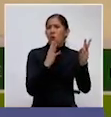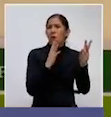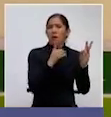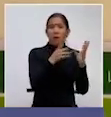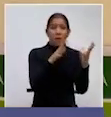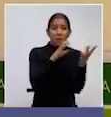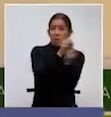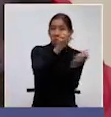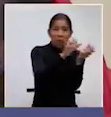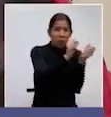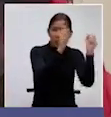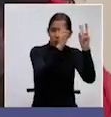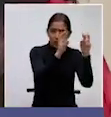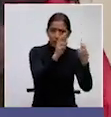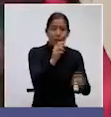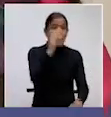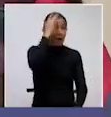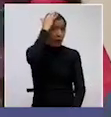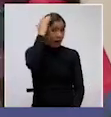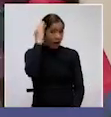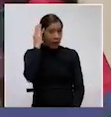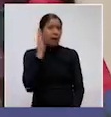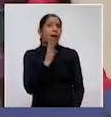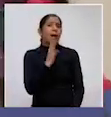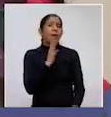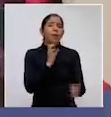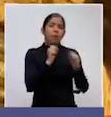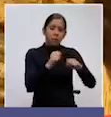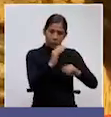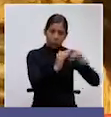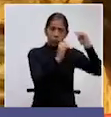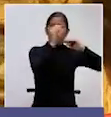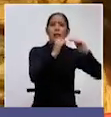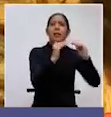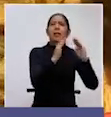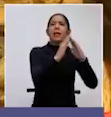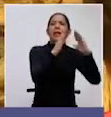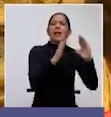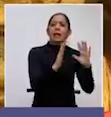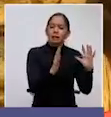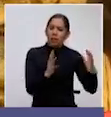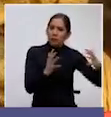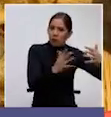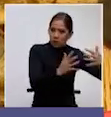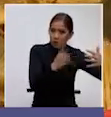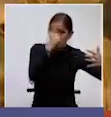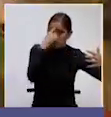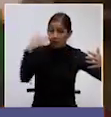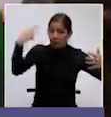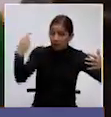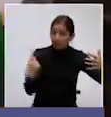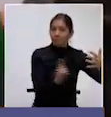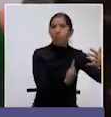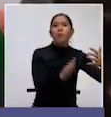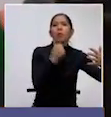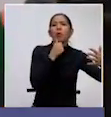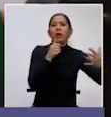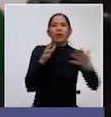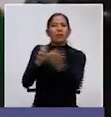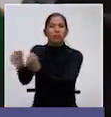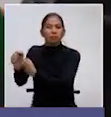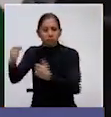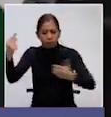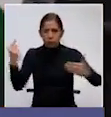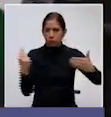la burgomaestra alteña anunció la instalación de casas de acogida para mujeres que sufren violencia. Y nosotros creemos que es importante tener un